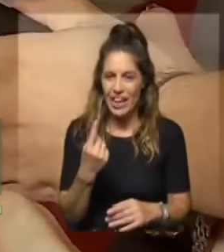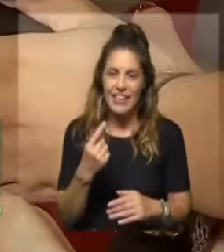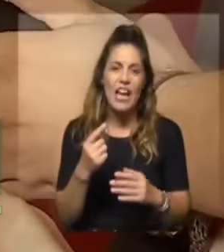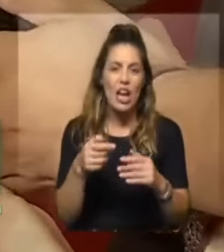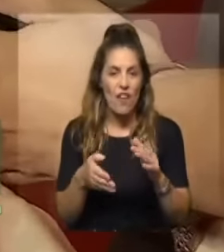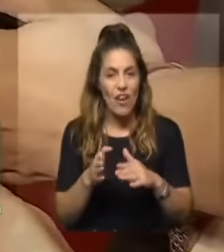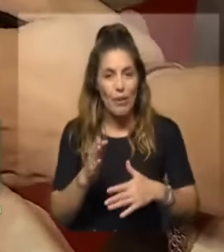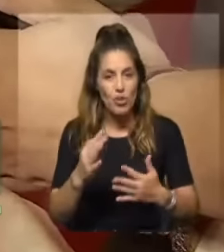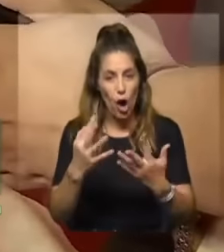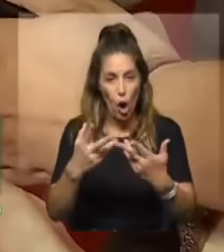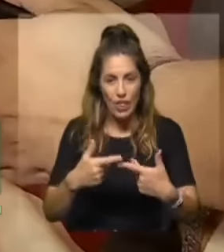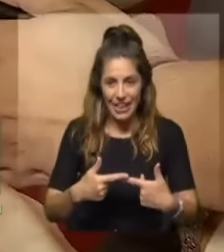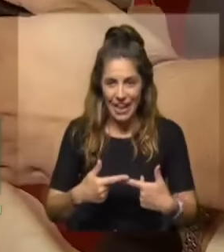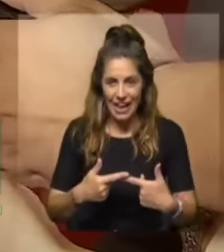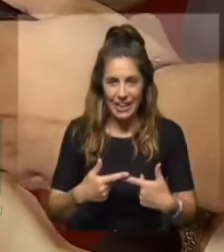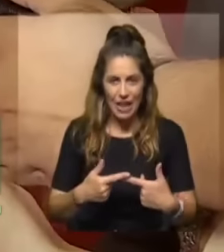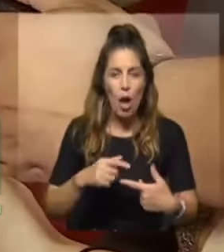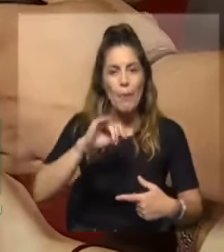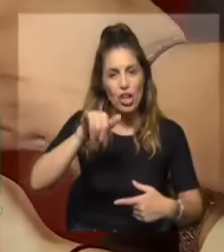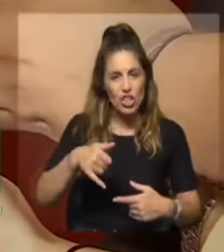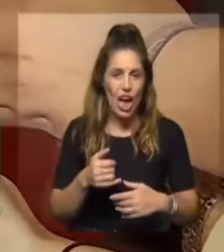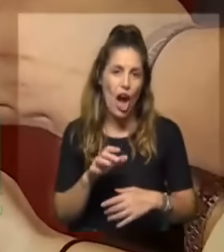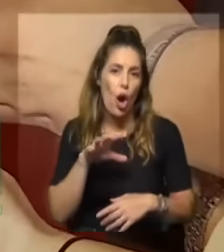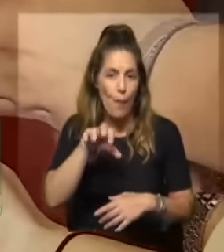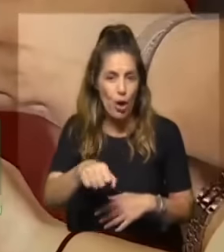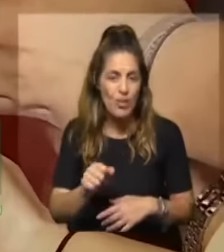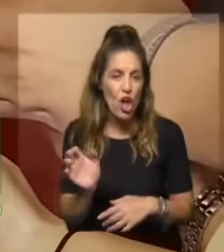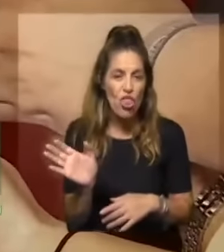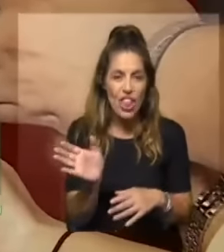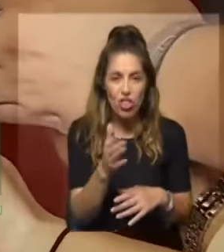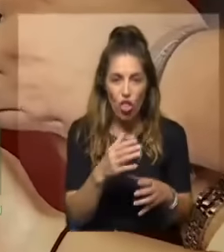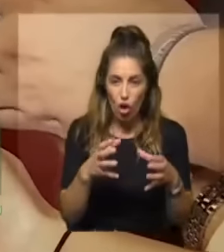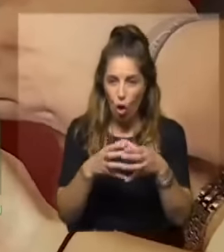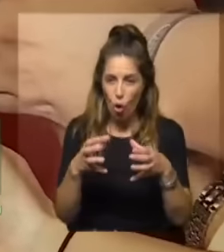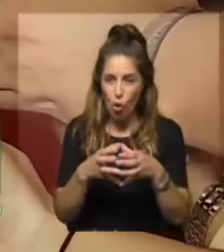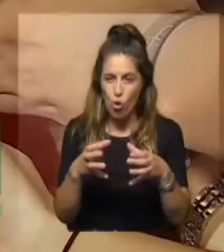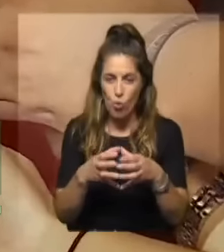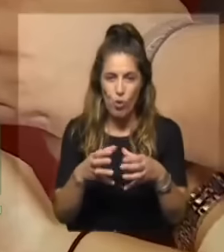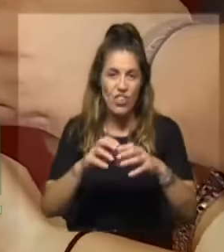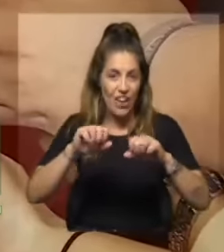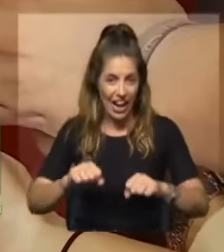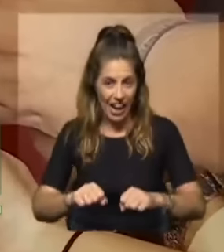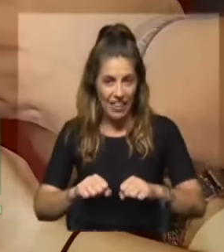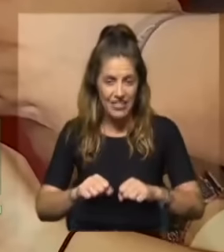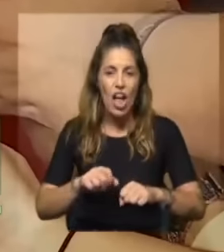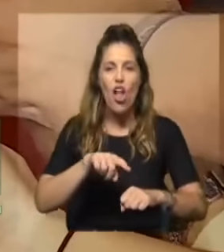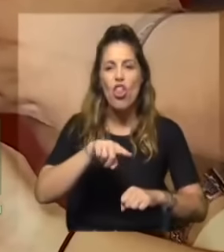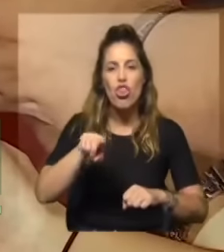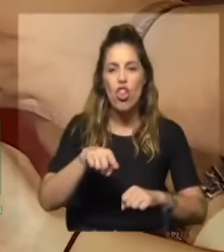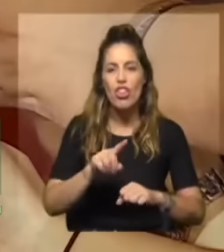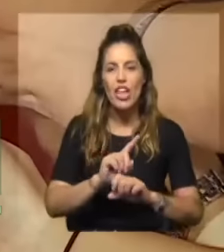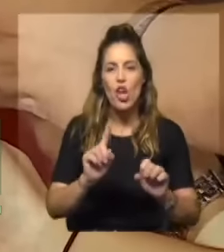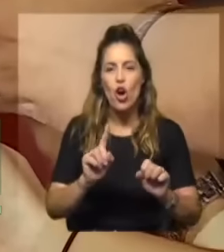ordenando vuelvo a decir pero que ya hay compromiso de todas las bancadas donde precisamente no